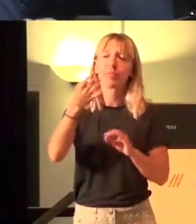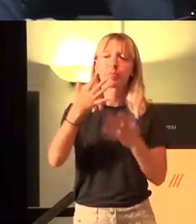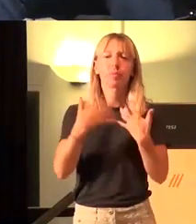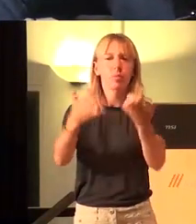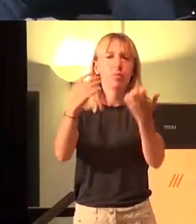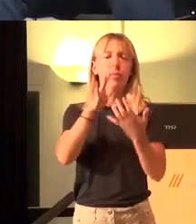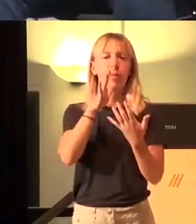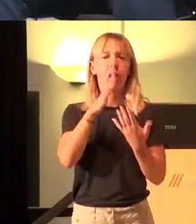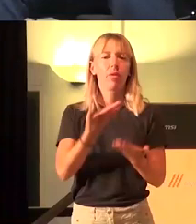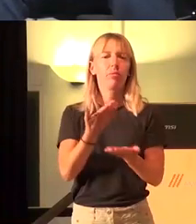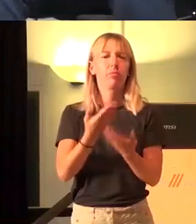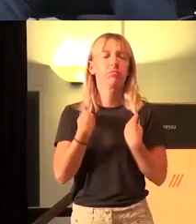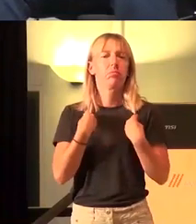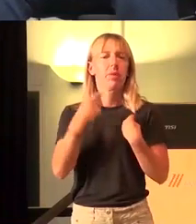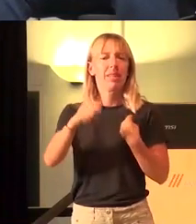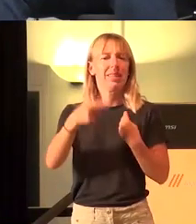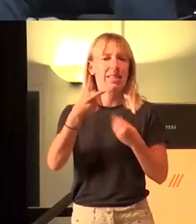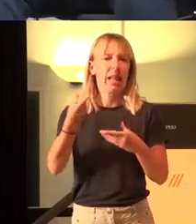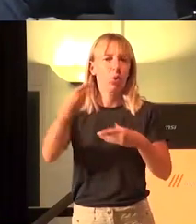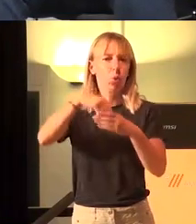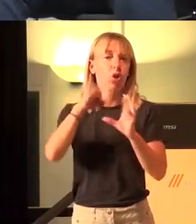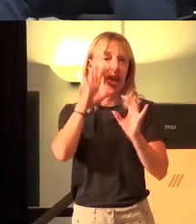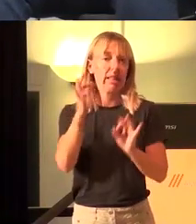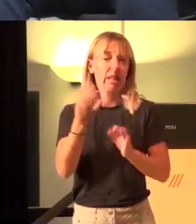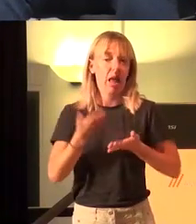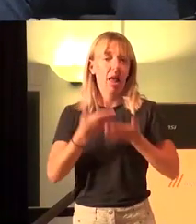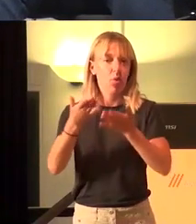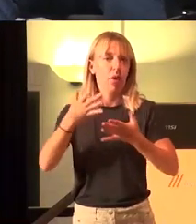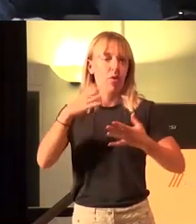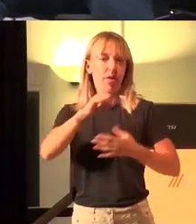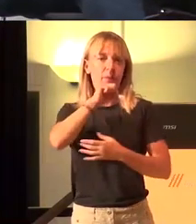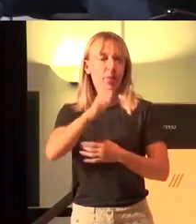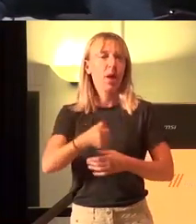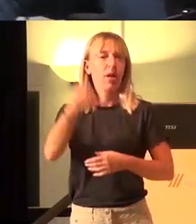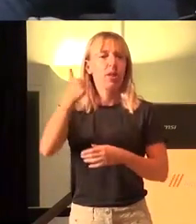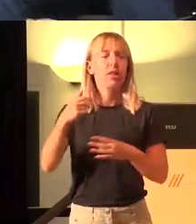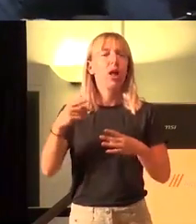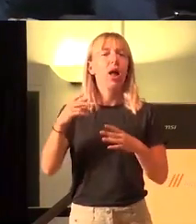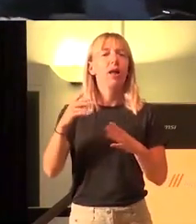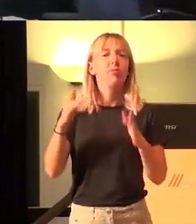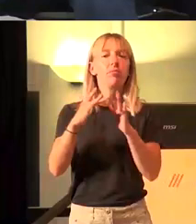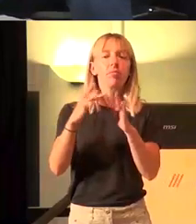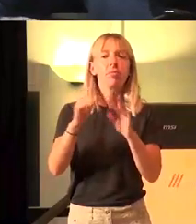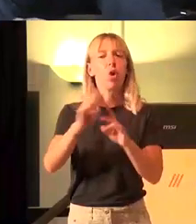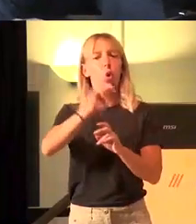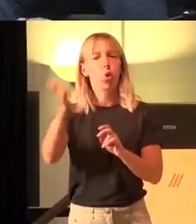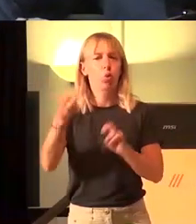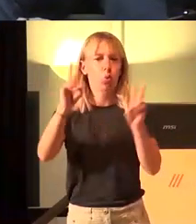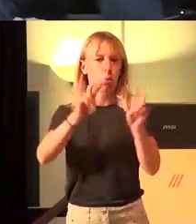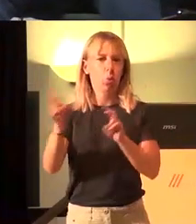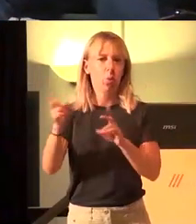público viviendo esta inclusión? ¿Creéis que os ha ayudado a fidelizar más al público, a conectar con otros nuevos